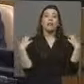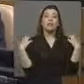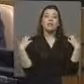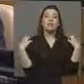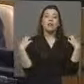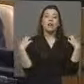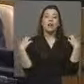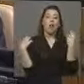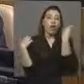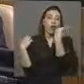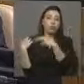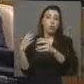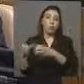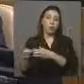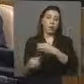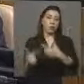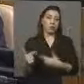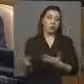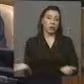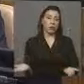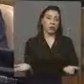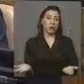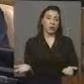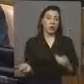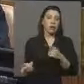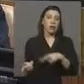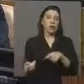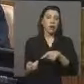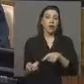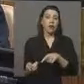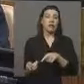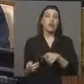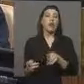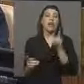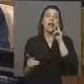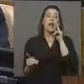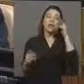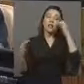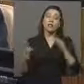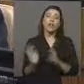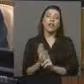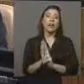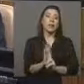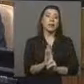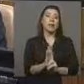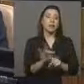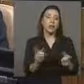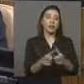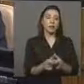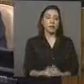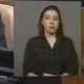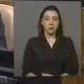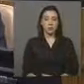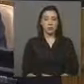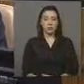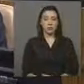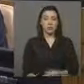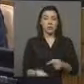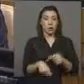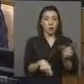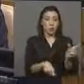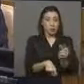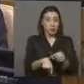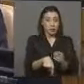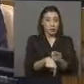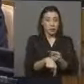de su bancada a quienes determinaron, no siento, que lo represente en esta instancia. Señor presidente, en estos breves segundos,